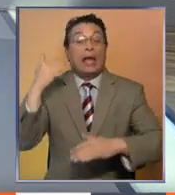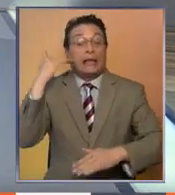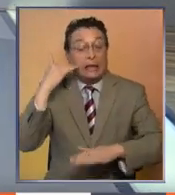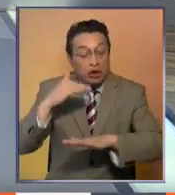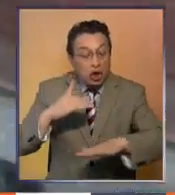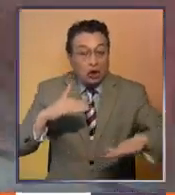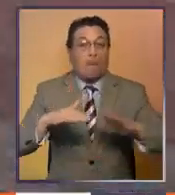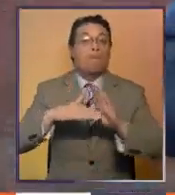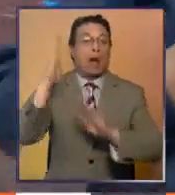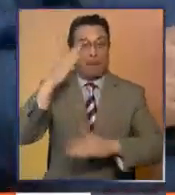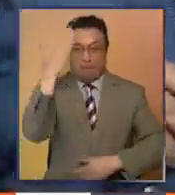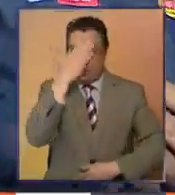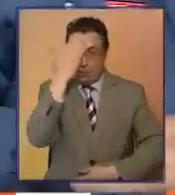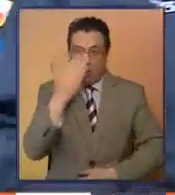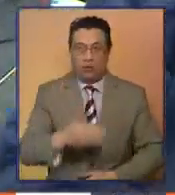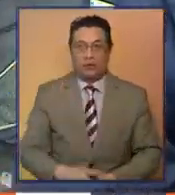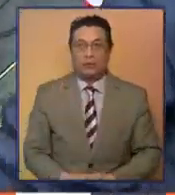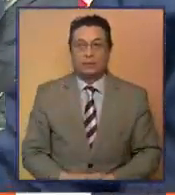pequeños.